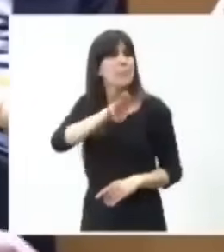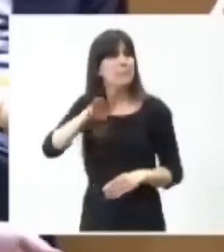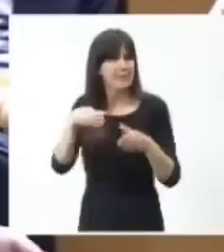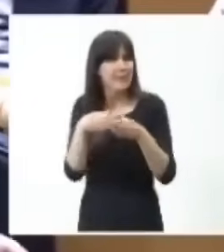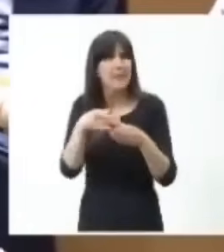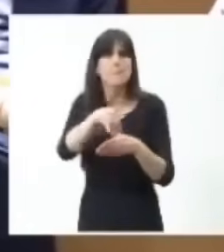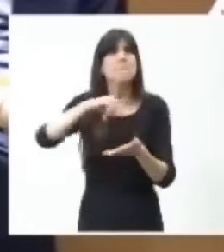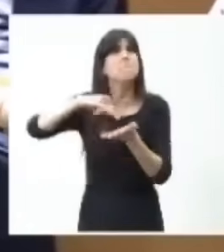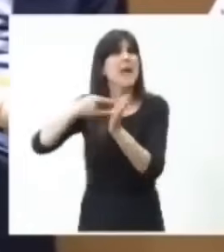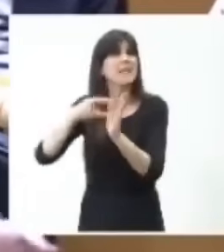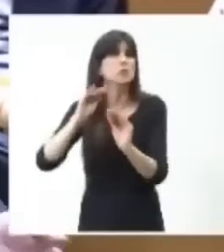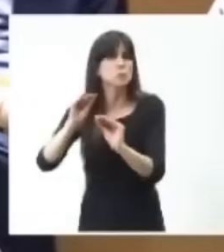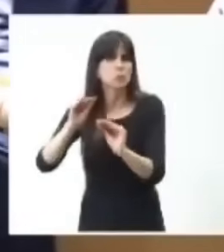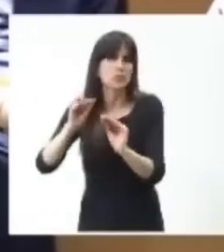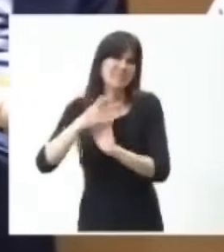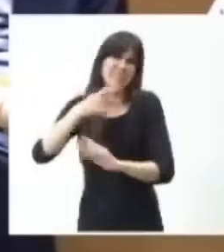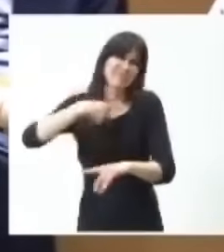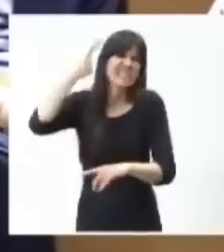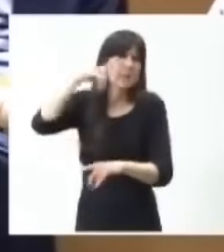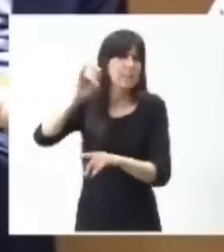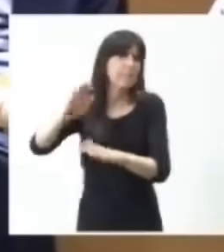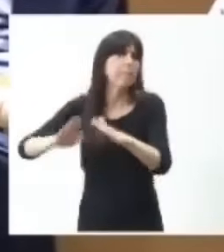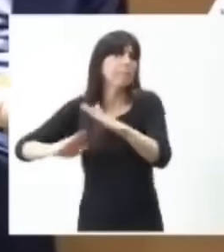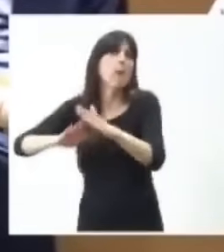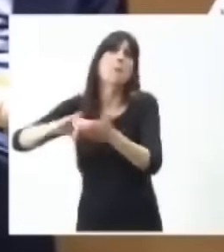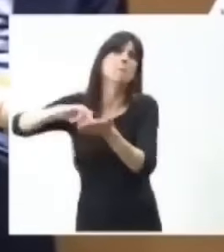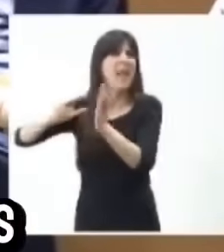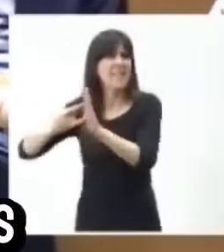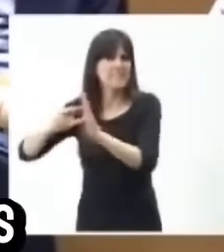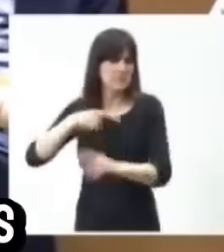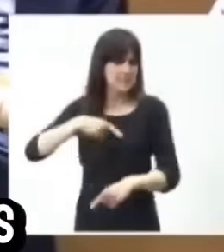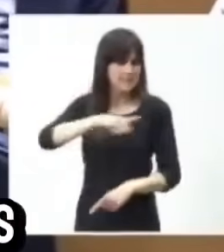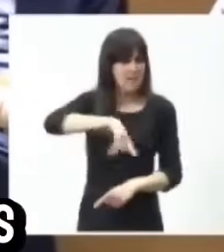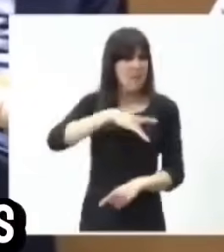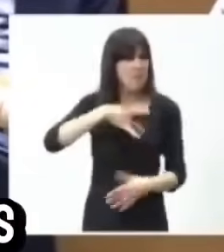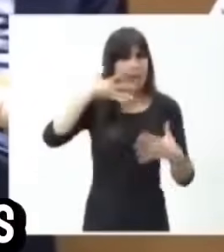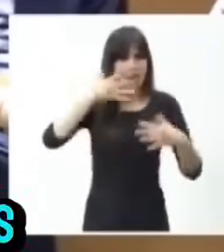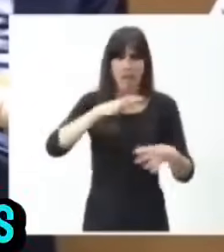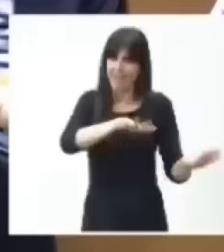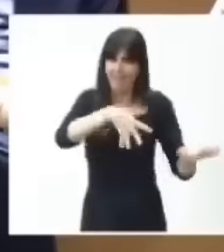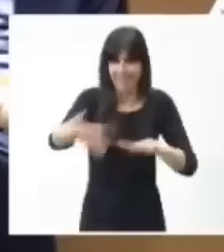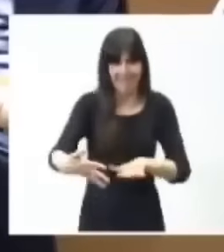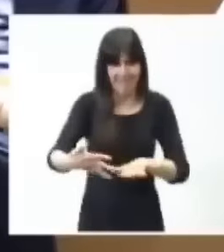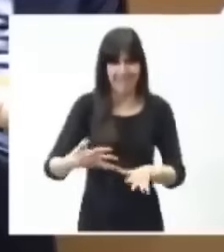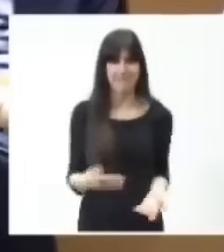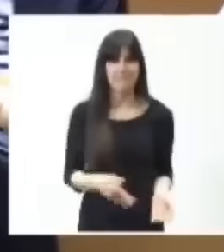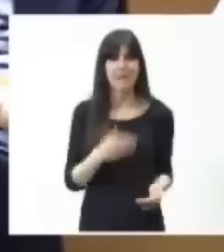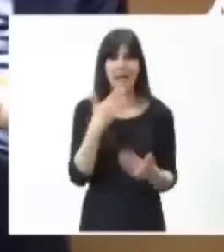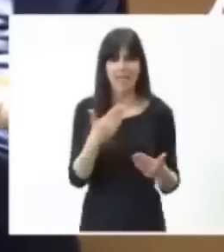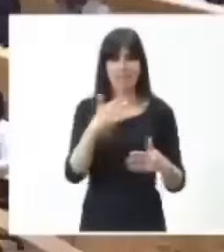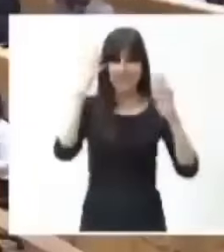y sus planes. Ya, pero es que en eso se quedaron, en planes. Los nuestros son hechos tangibles. Muchas gracias.